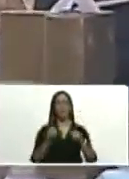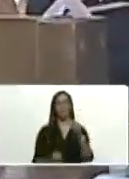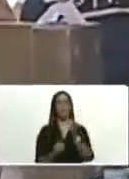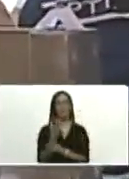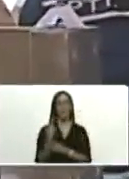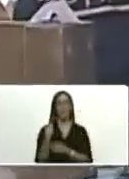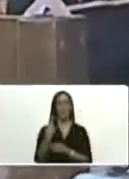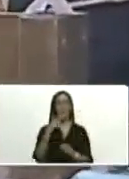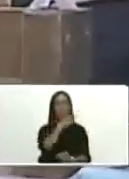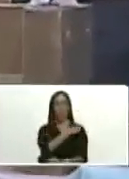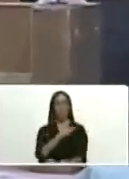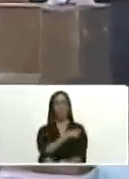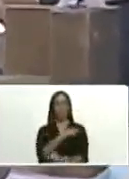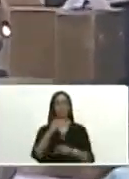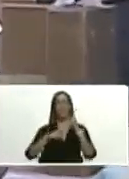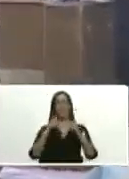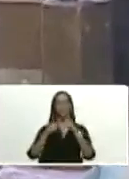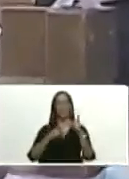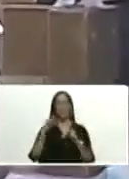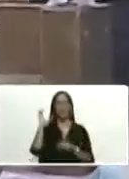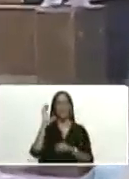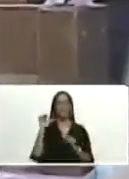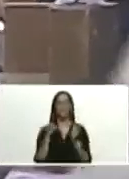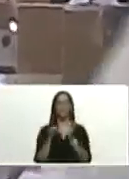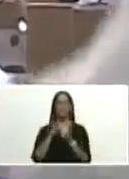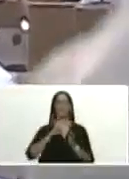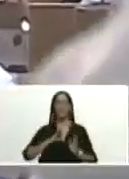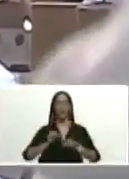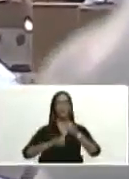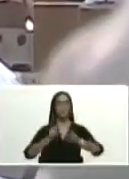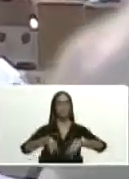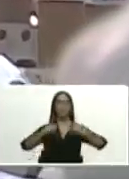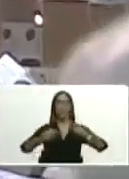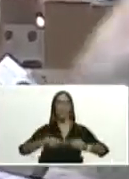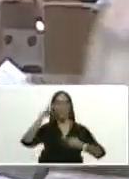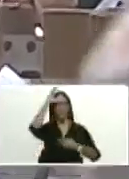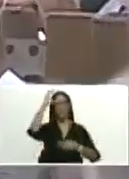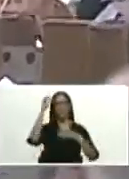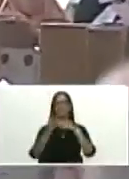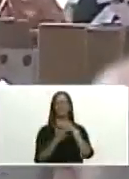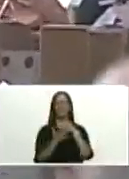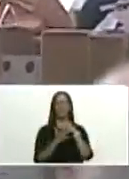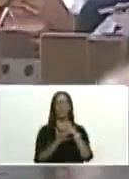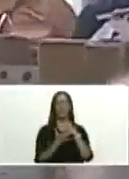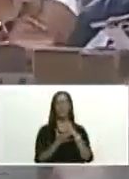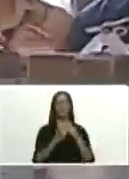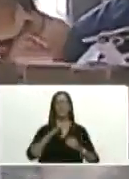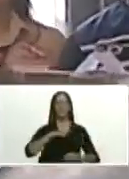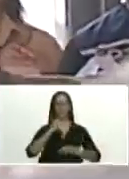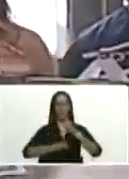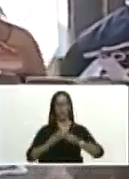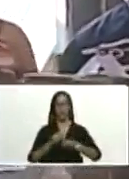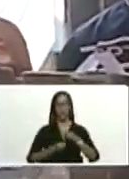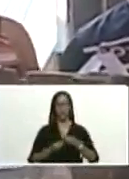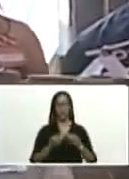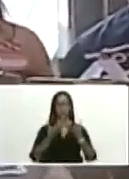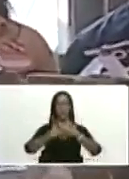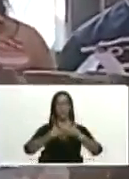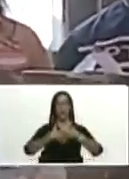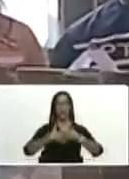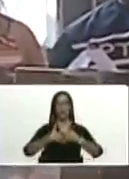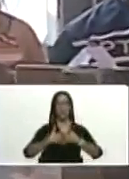el primer hospital productivo del país donde estamos innovando conciencia y tecnología estamos fabricando